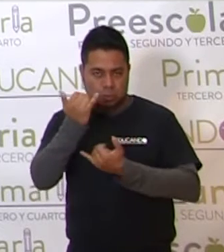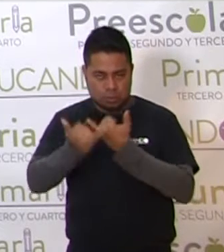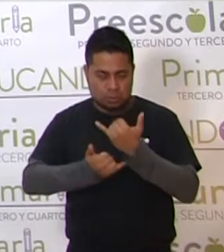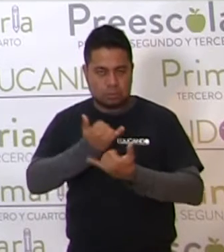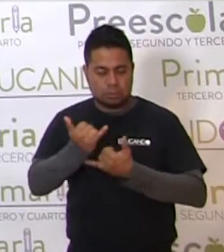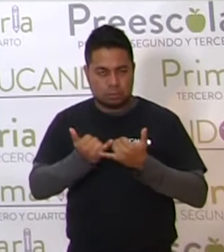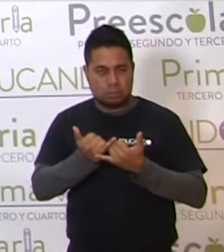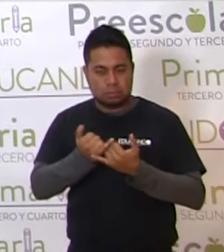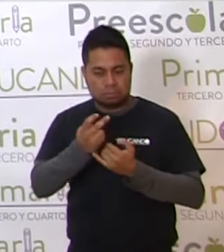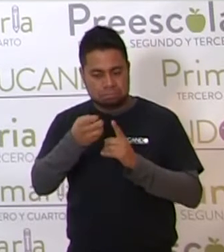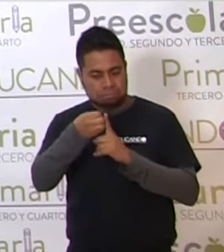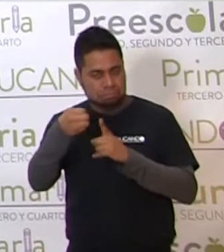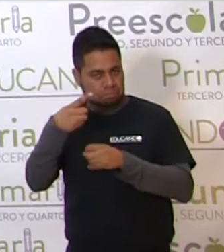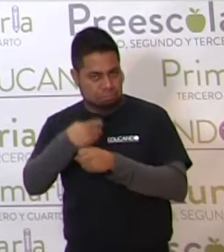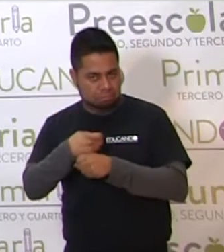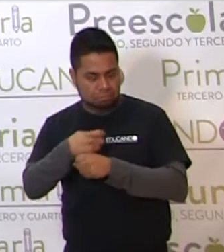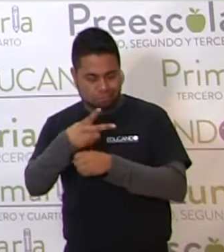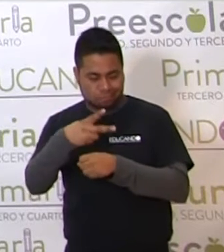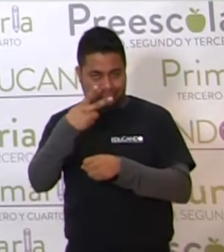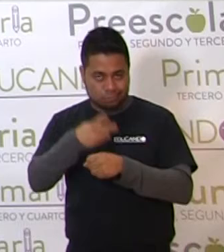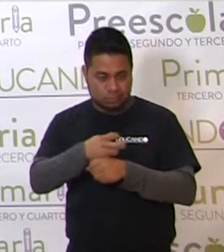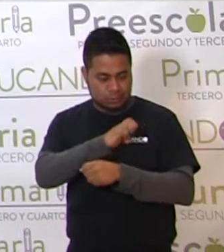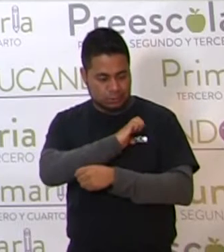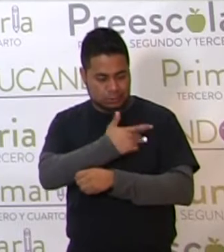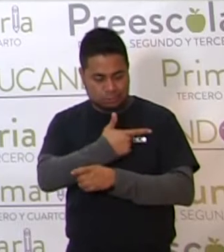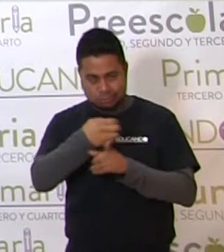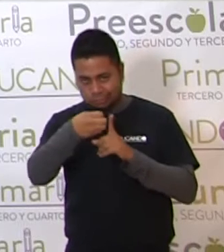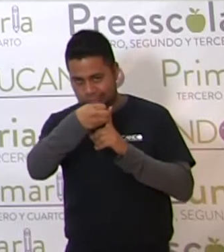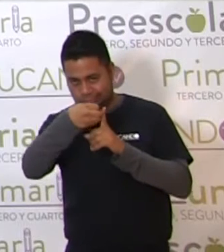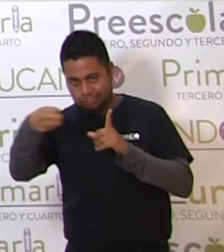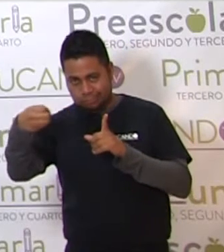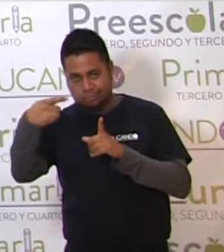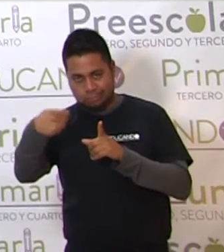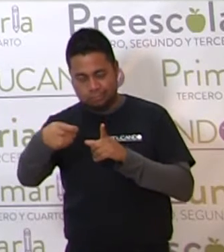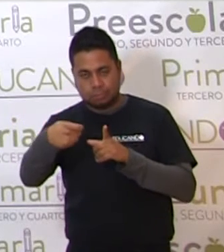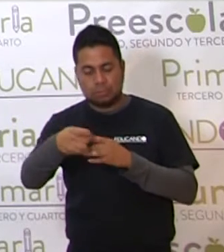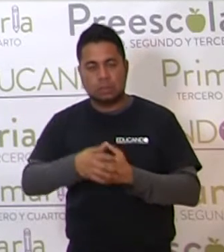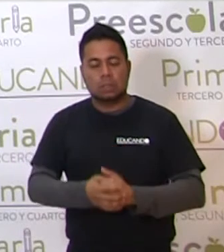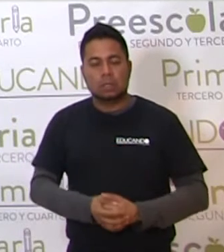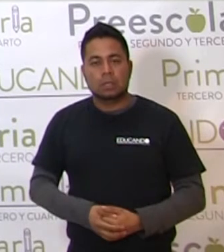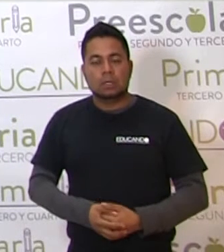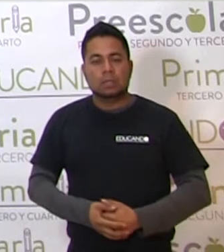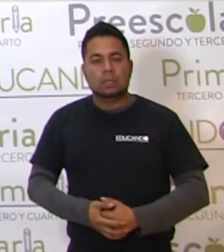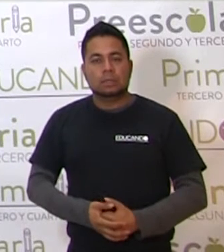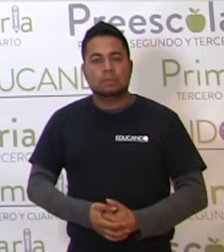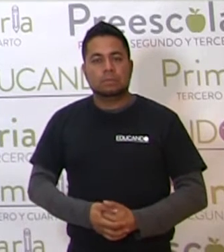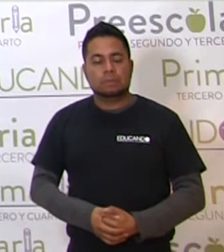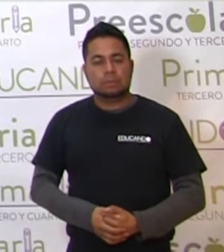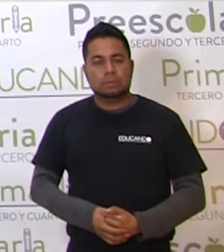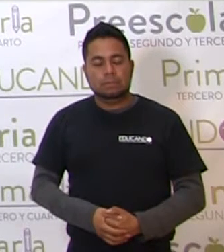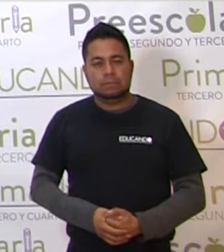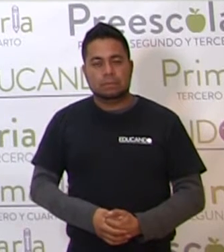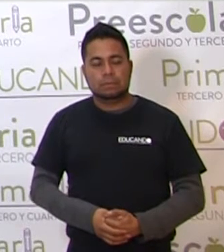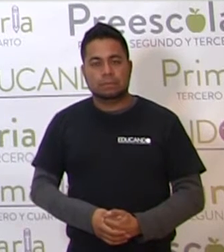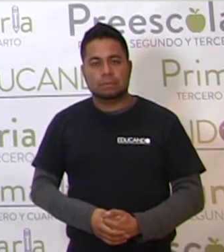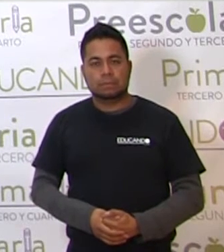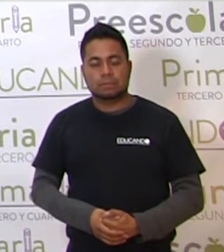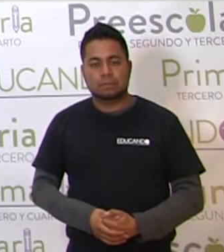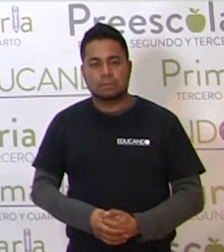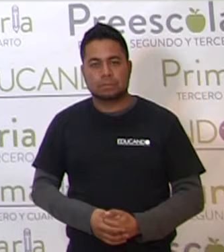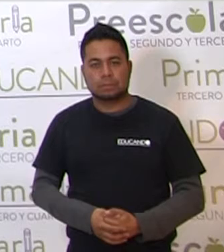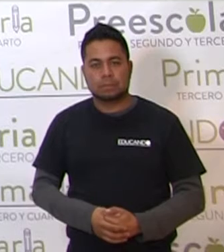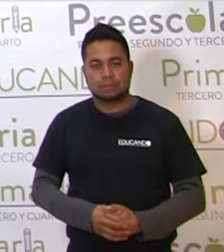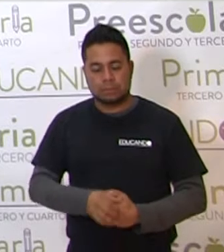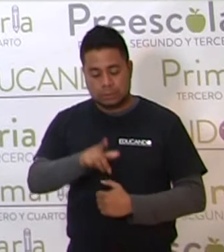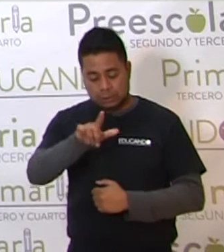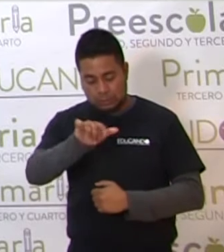jugarán Vámonos con el segundo y las niñas bien